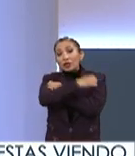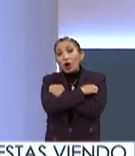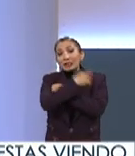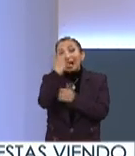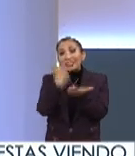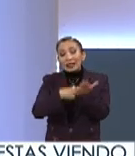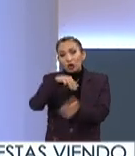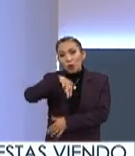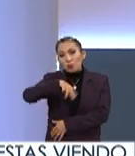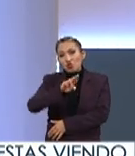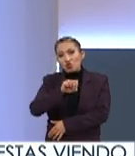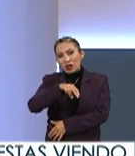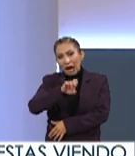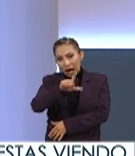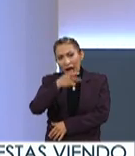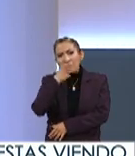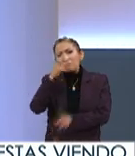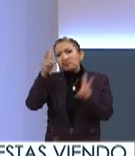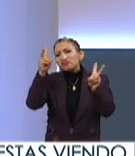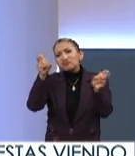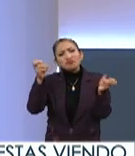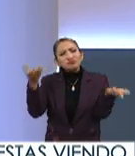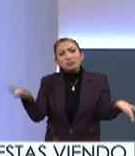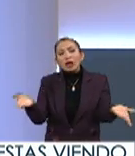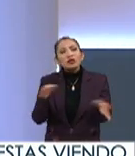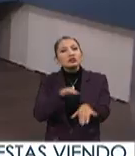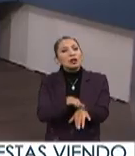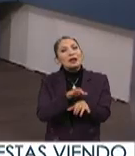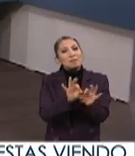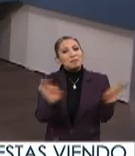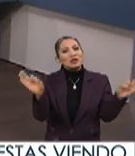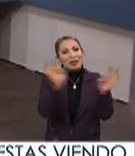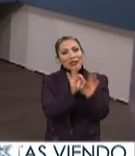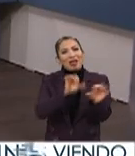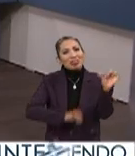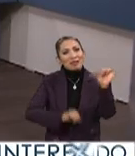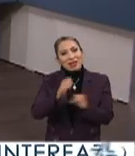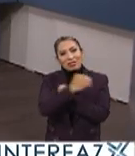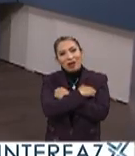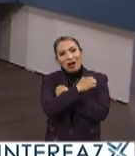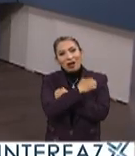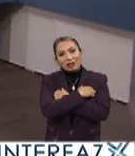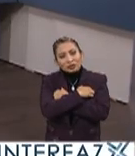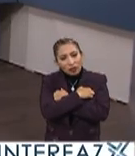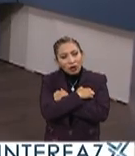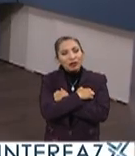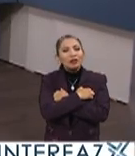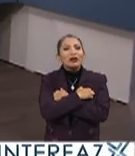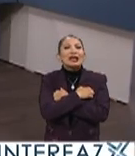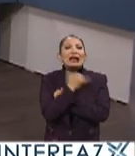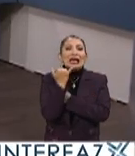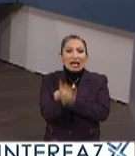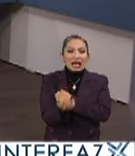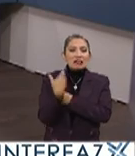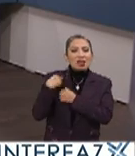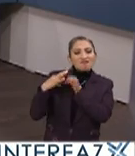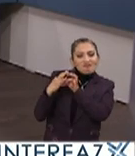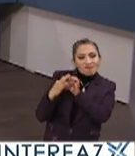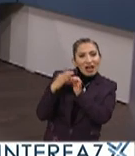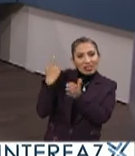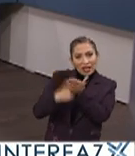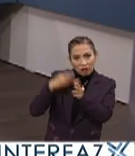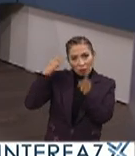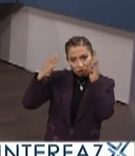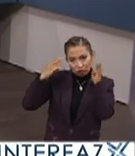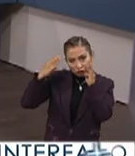Educación del MUNAL, con quien hablaremos de la importancia de las actividades educativas y de mediación en los museos,